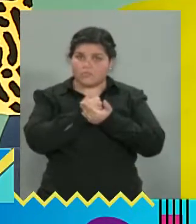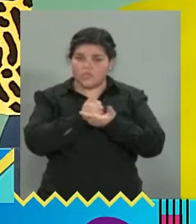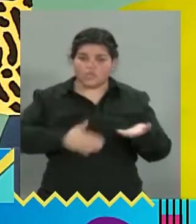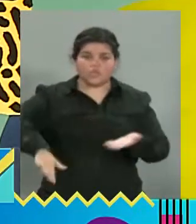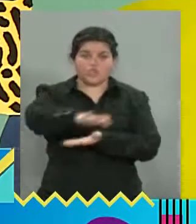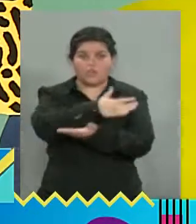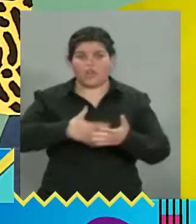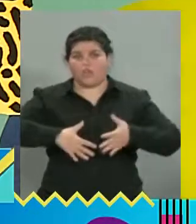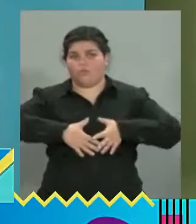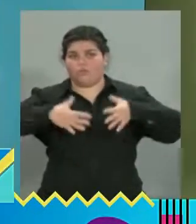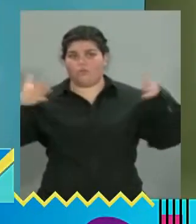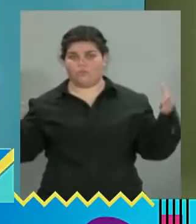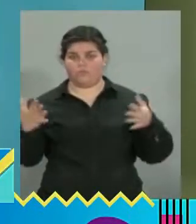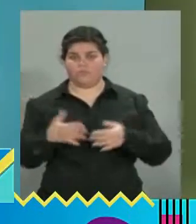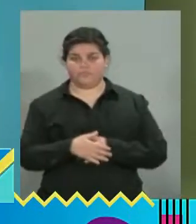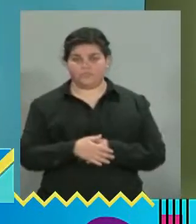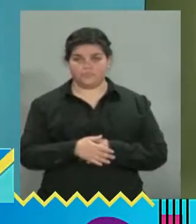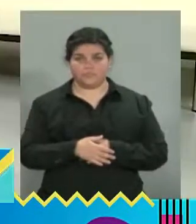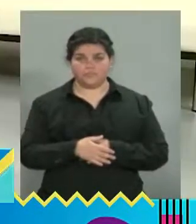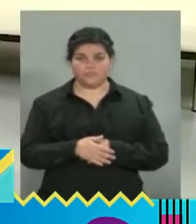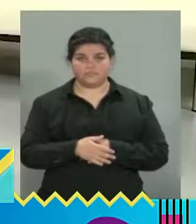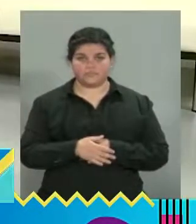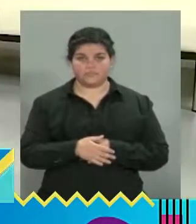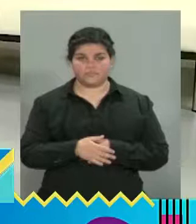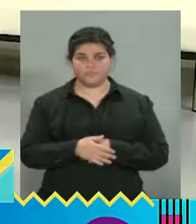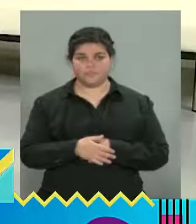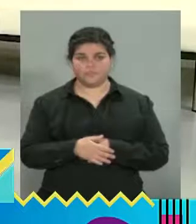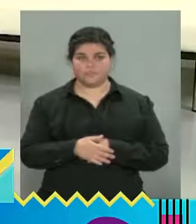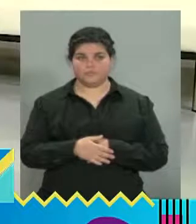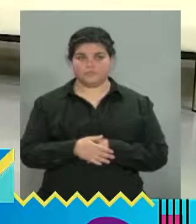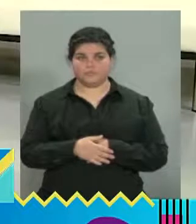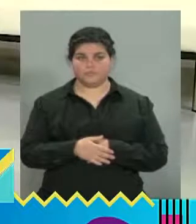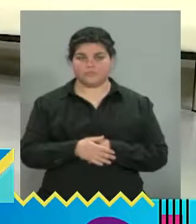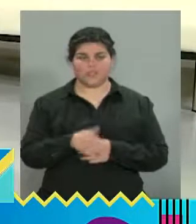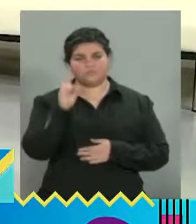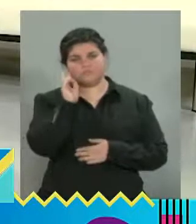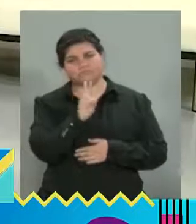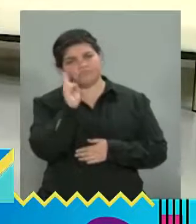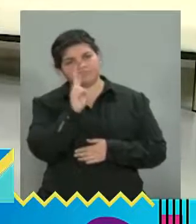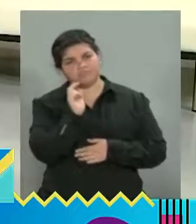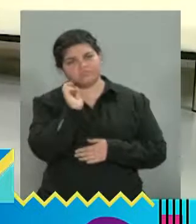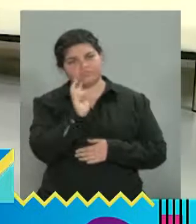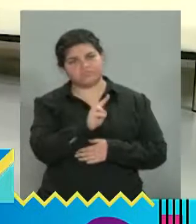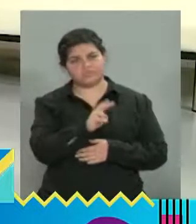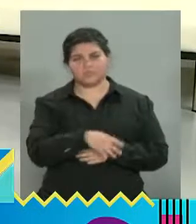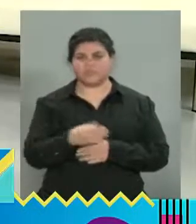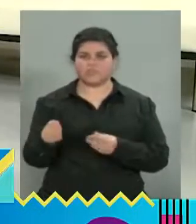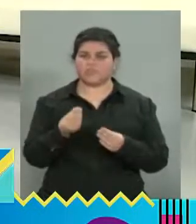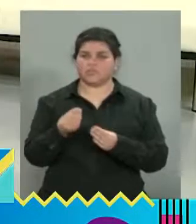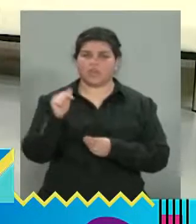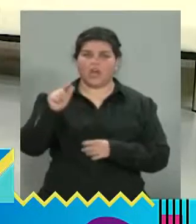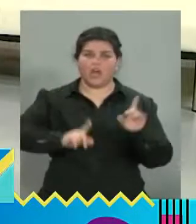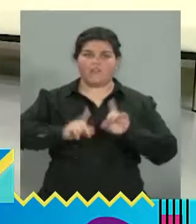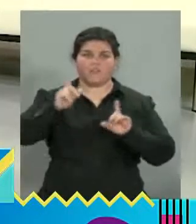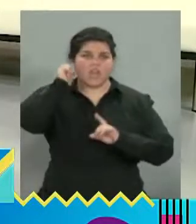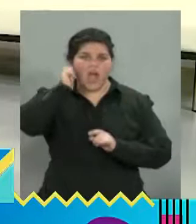diversidad es transversal. Sí. ¿Por qué, escuchándolo a Diego, se puede llegar a ver esto de, bueno, quizás una resistencia más del